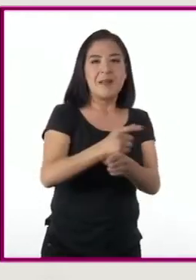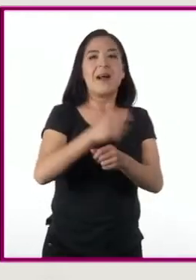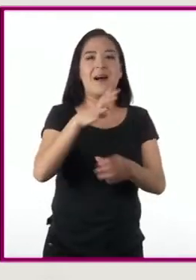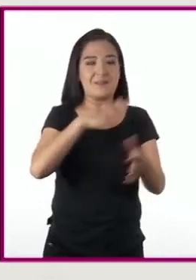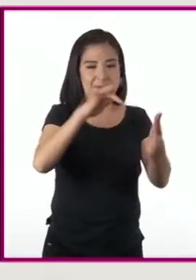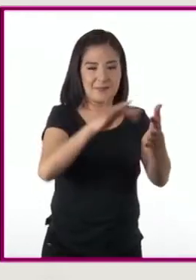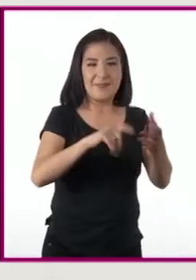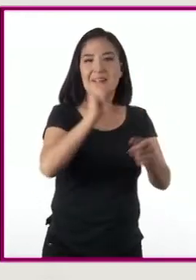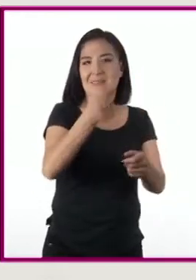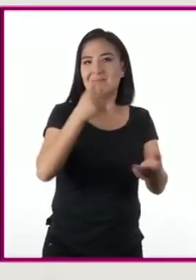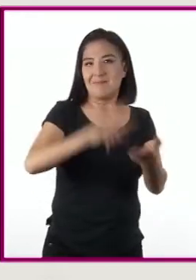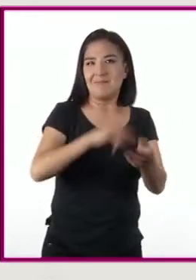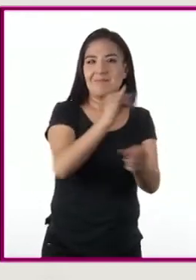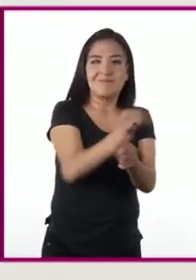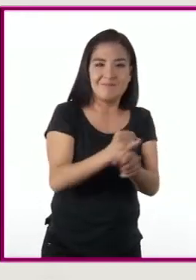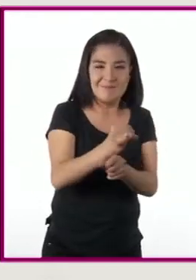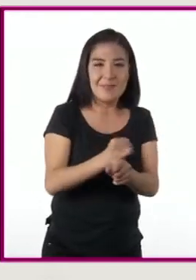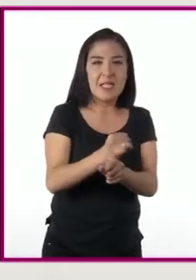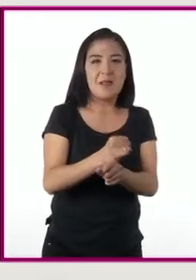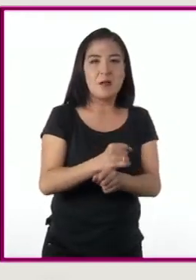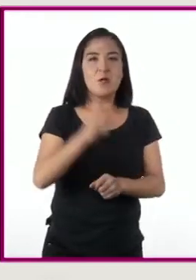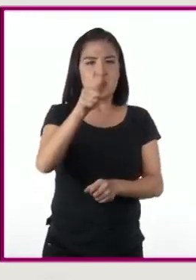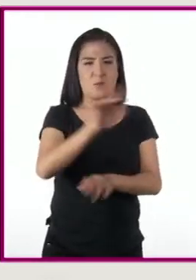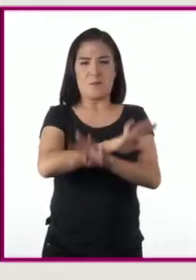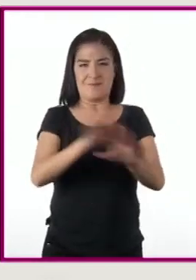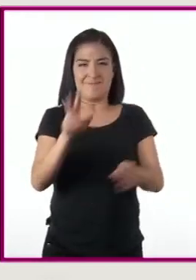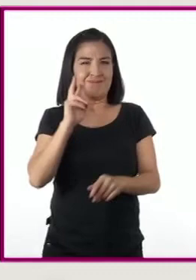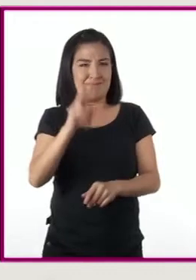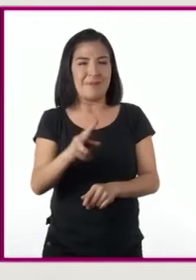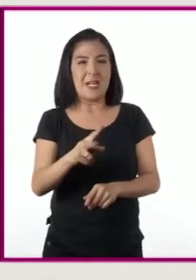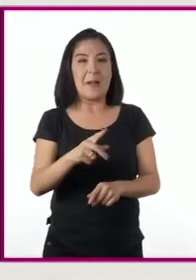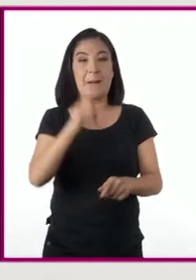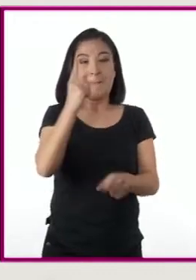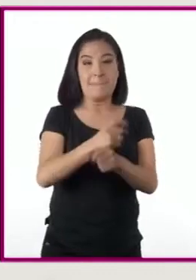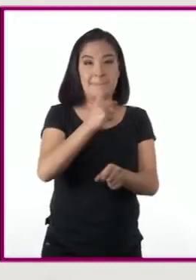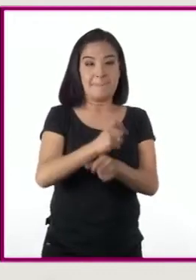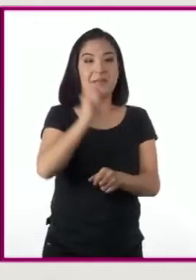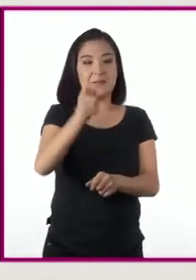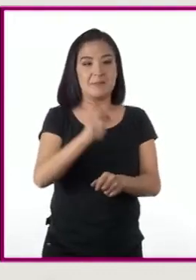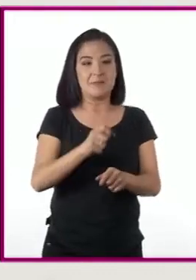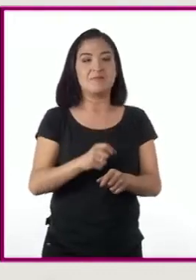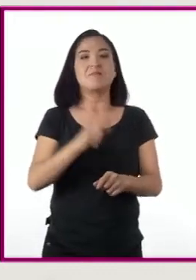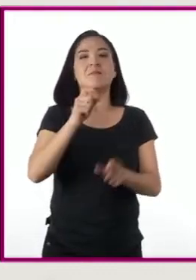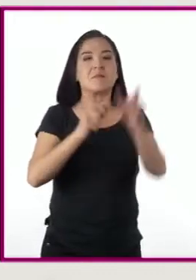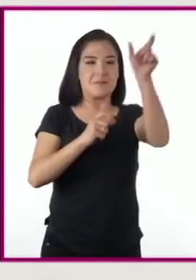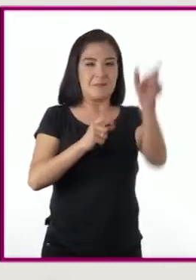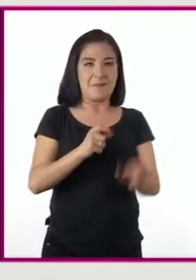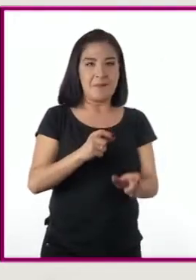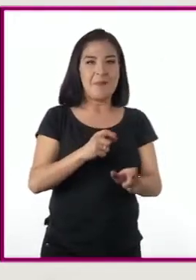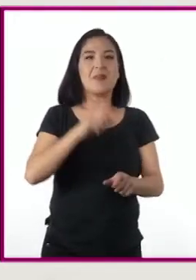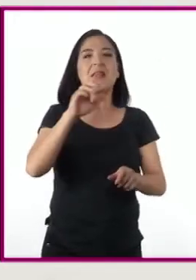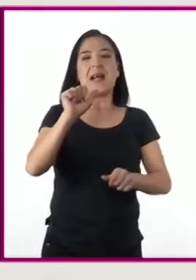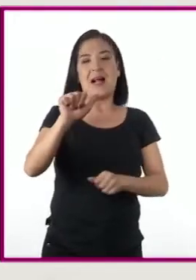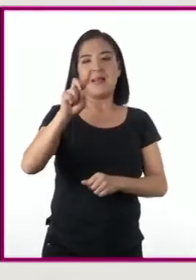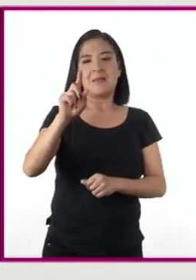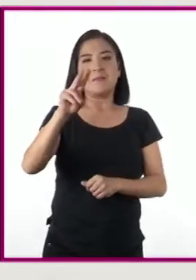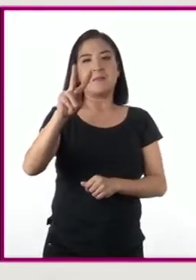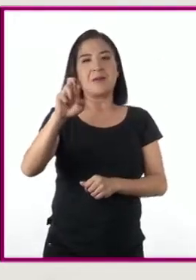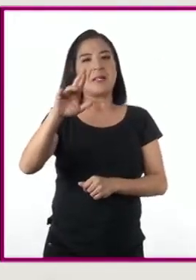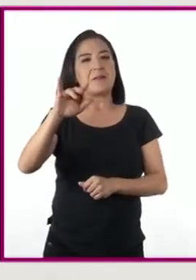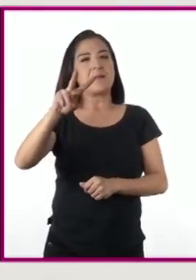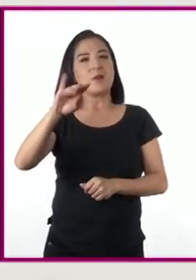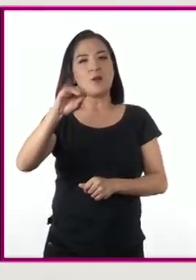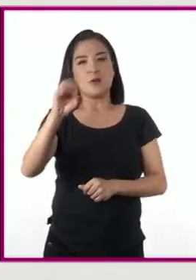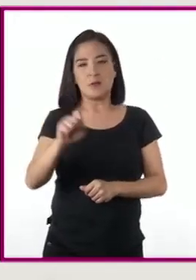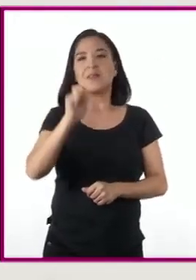necesarios de la investigación. Como se podrán dar cuenta, en la primera columna se encuentran los adverbios interrogativos, mejor conocidos